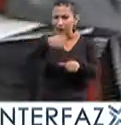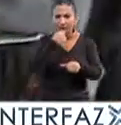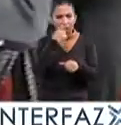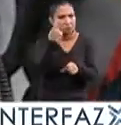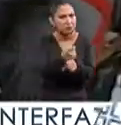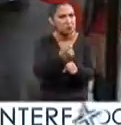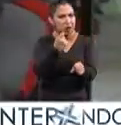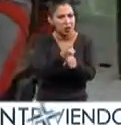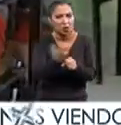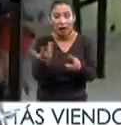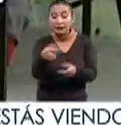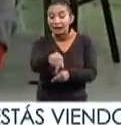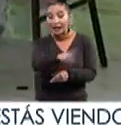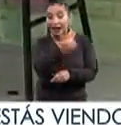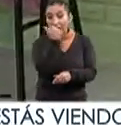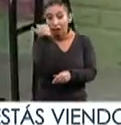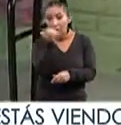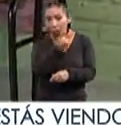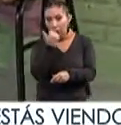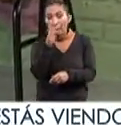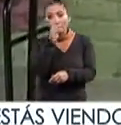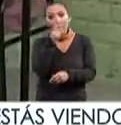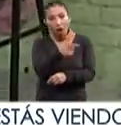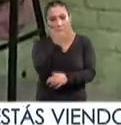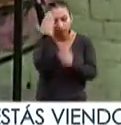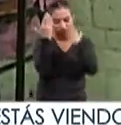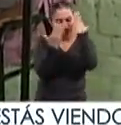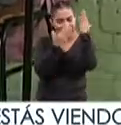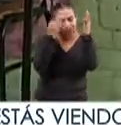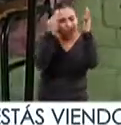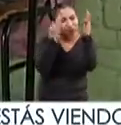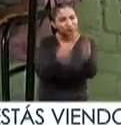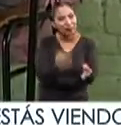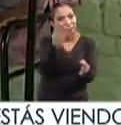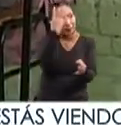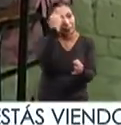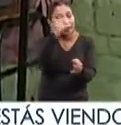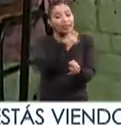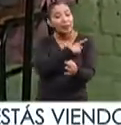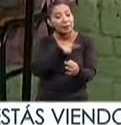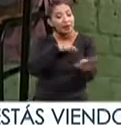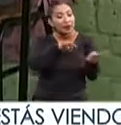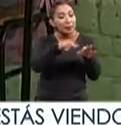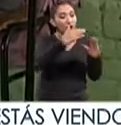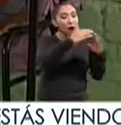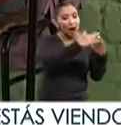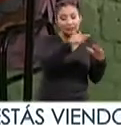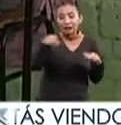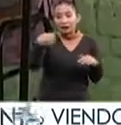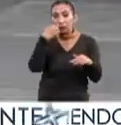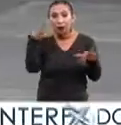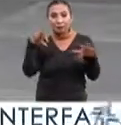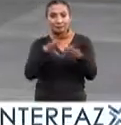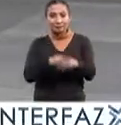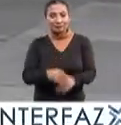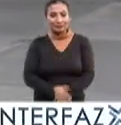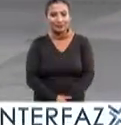menores. Lograr que los estudiantes tengan un mejor rendimiento escolar requiere que haya trabajo en la casa y en la escuela.